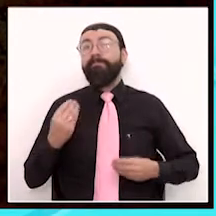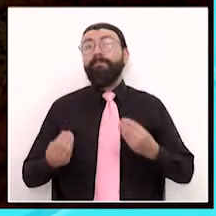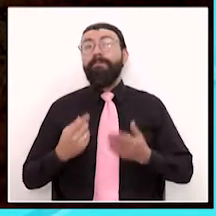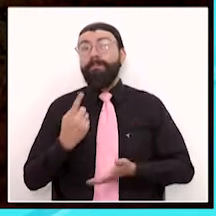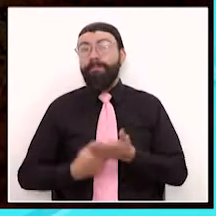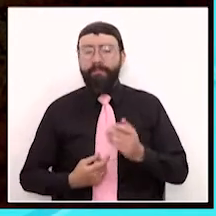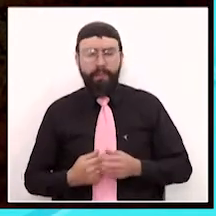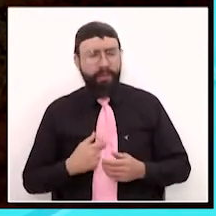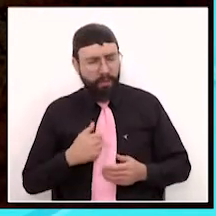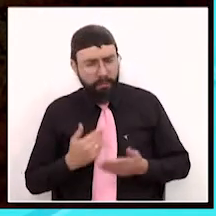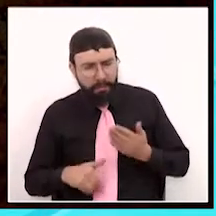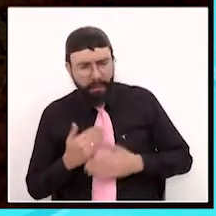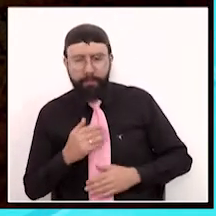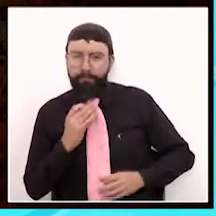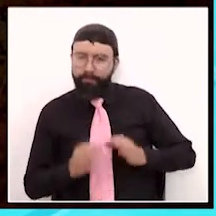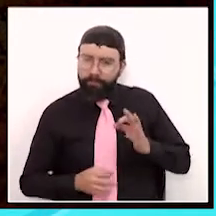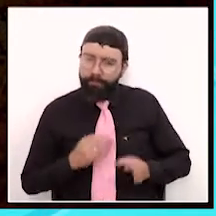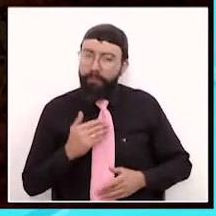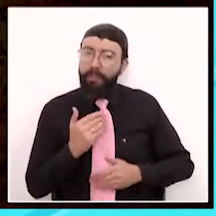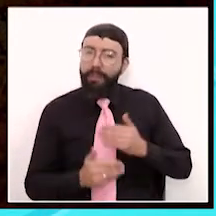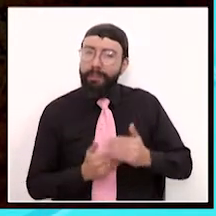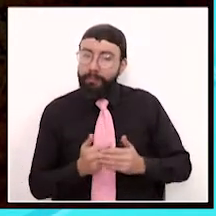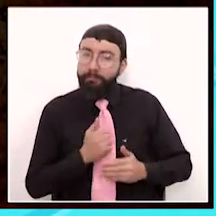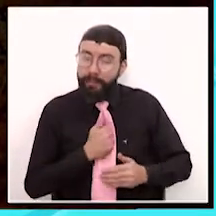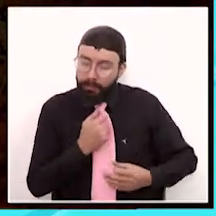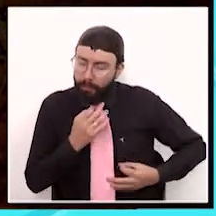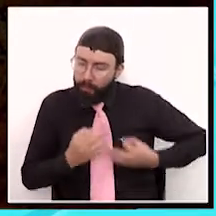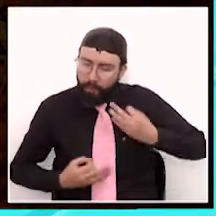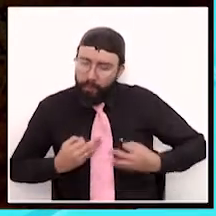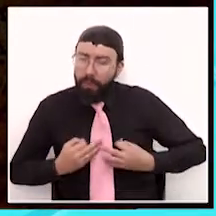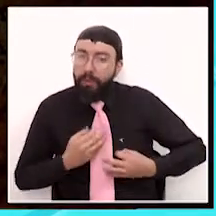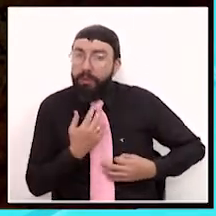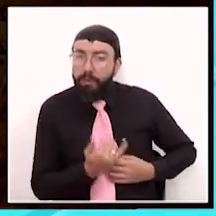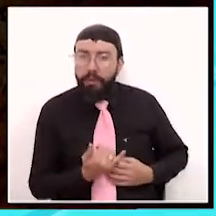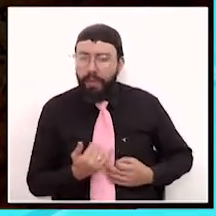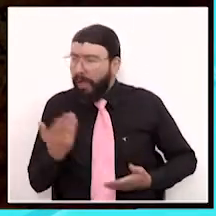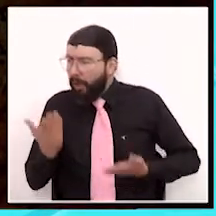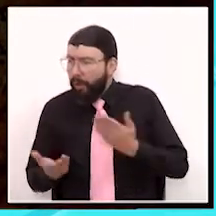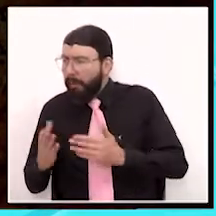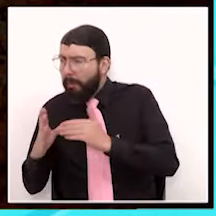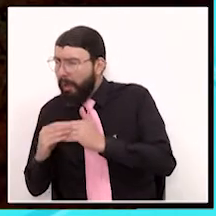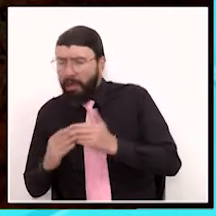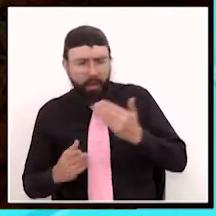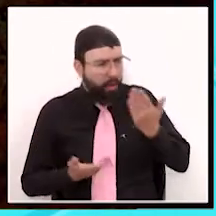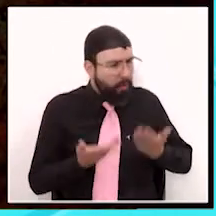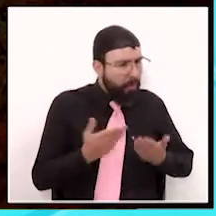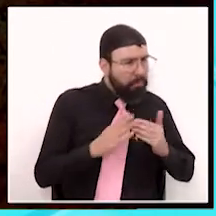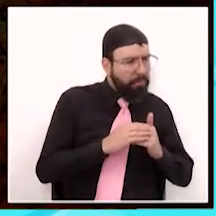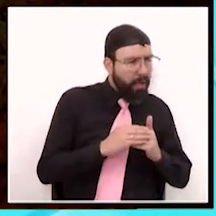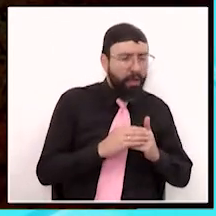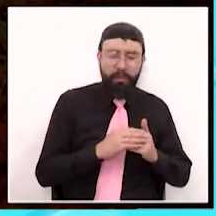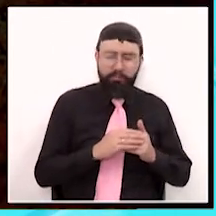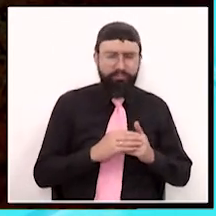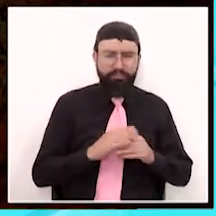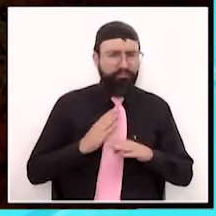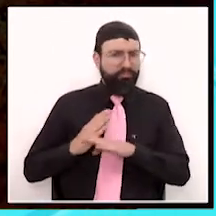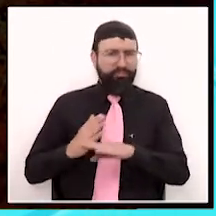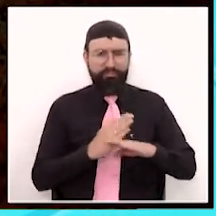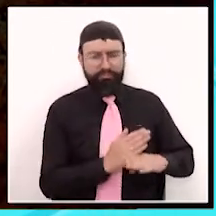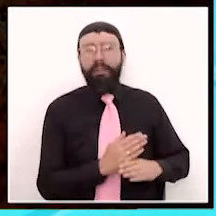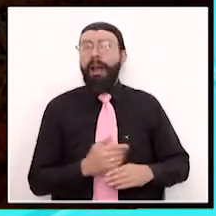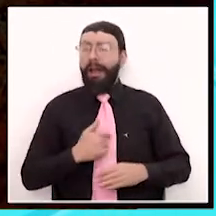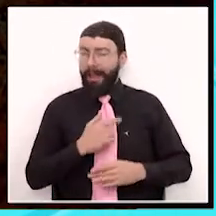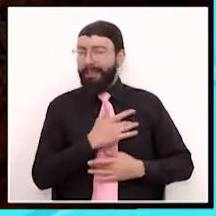de autocuidado, uno no va a poner a comparar un pan con otro, sino que va a pensar realmente en la salud. ¿Qué pasa con